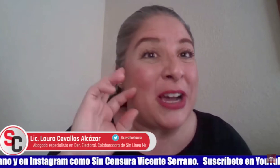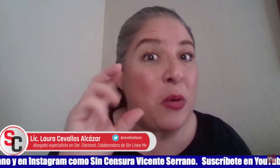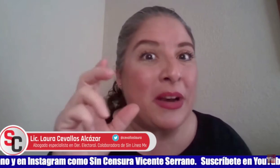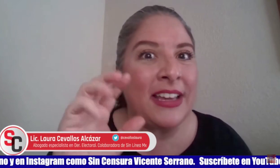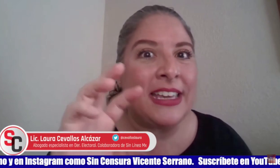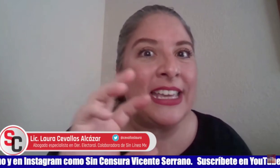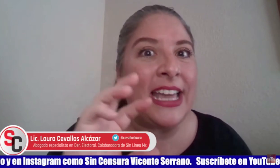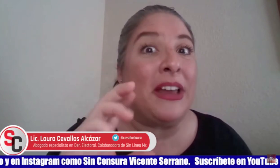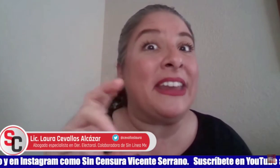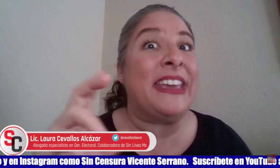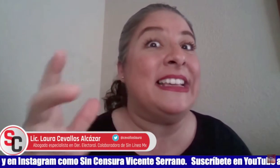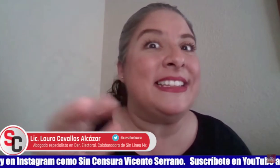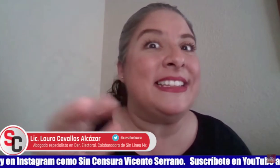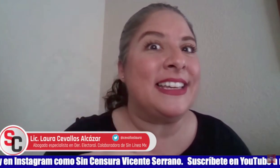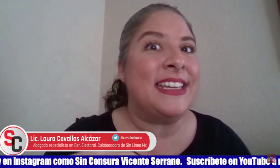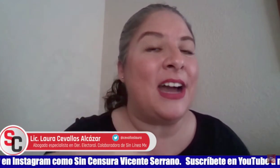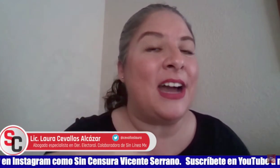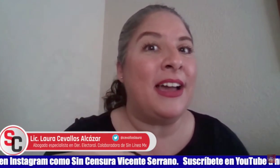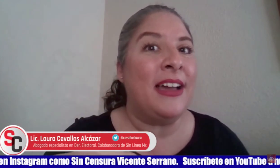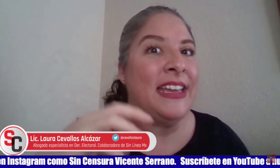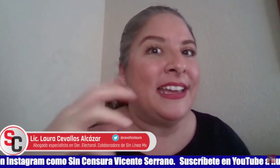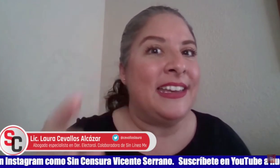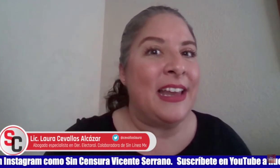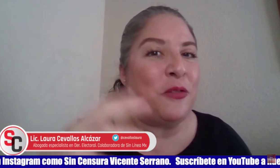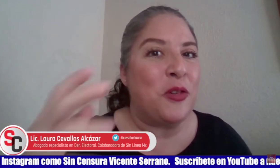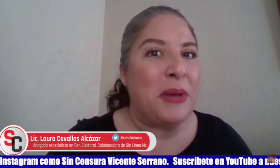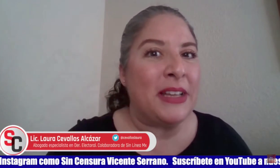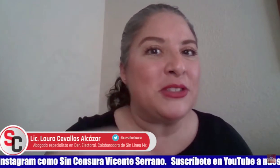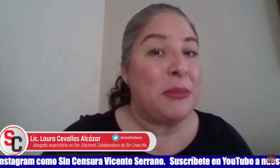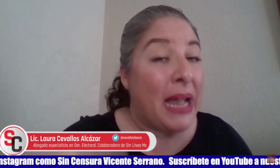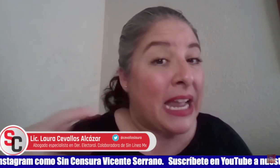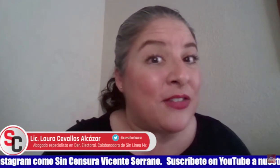no se acuerda que ya no hay regencias, que ya ahora en el